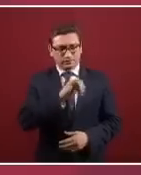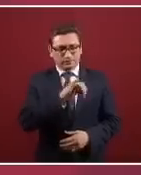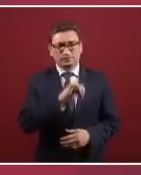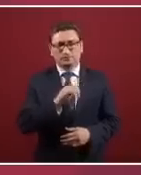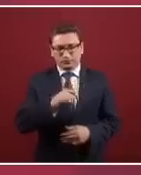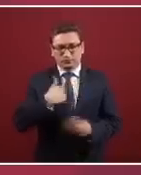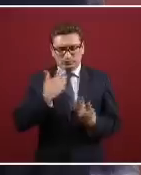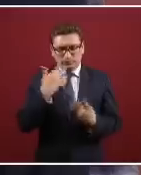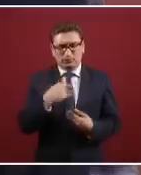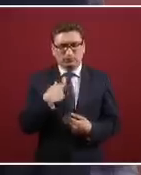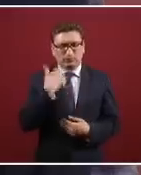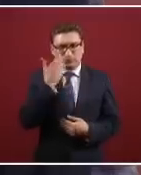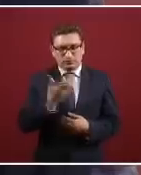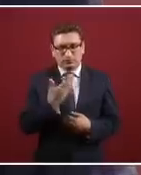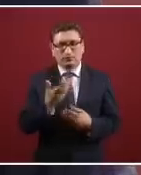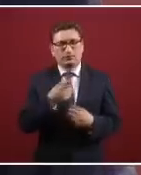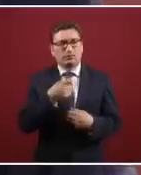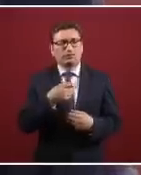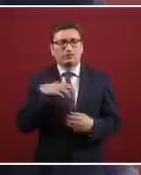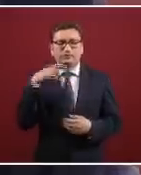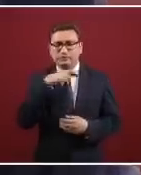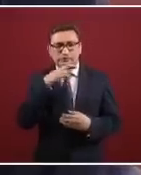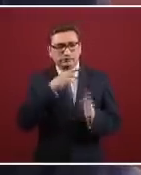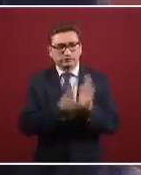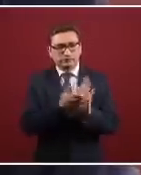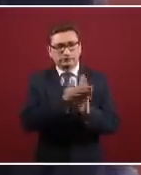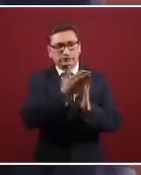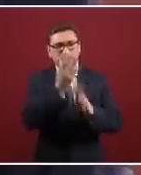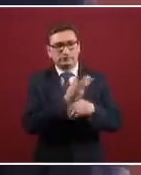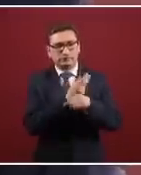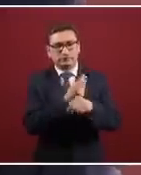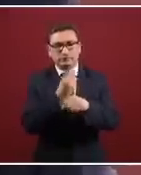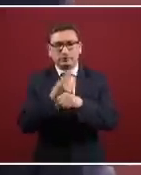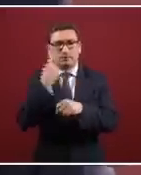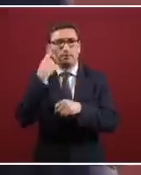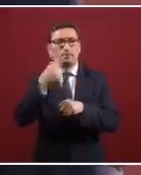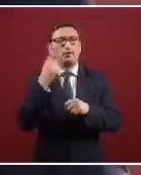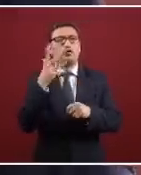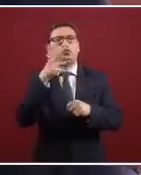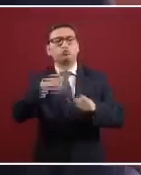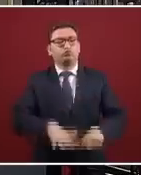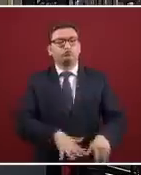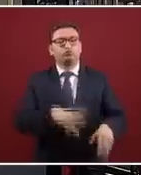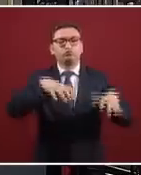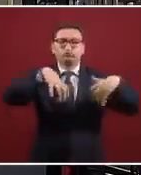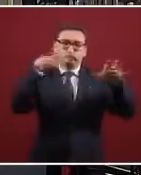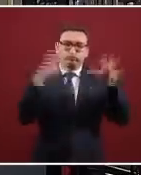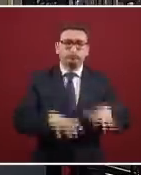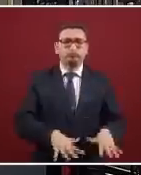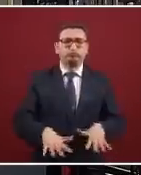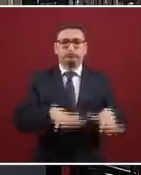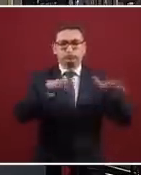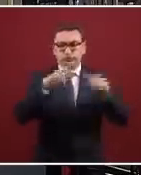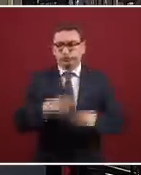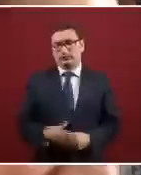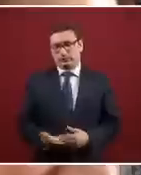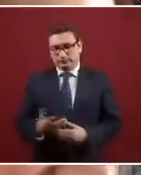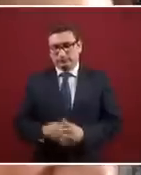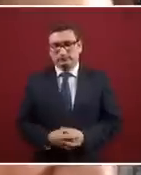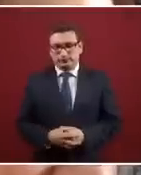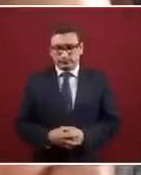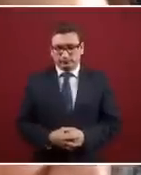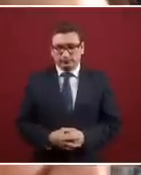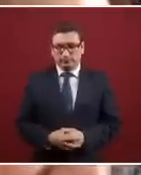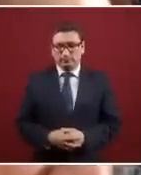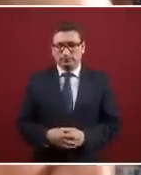rápido los trabajos para evitar inundaciones. 1.500 millones se necesitan para poder hacer las cosas